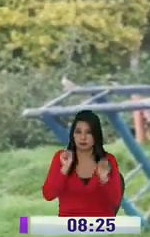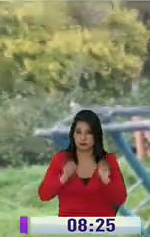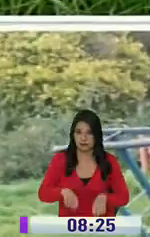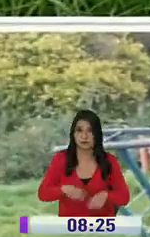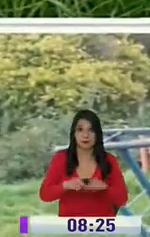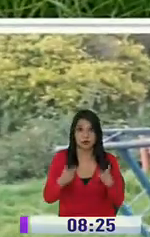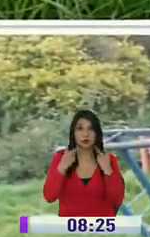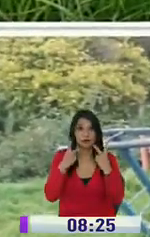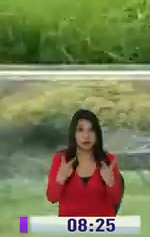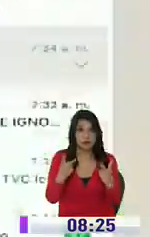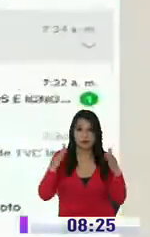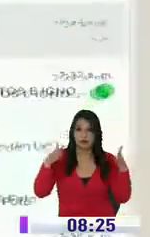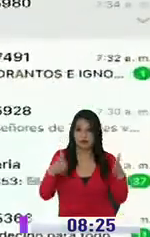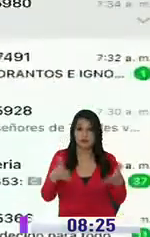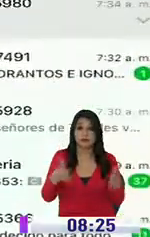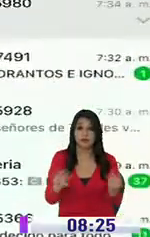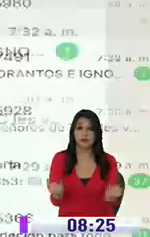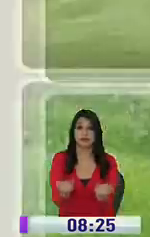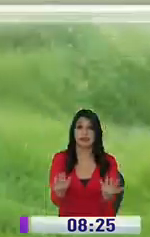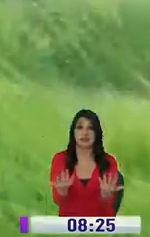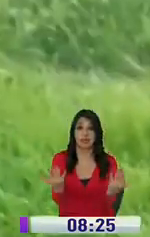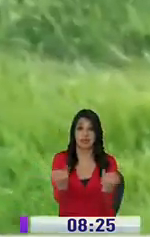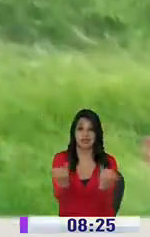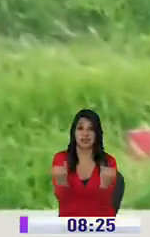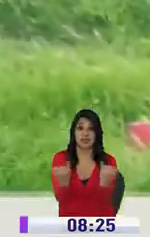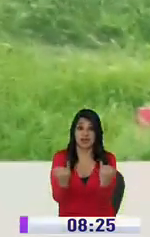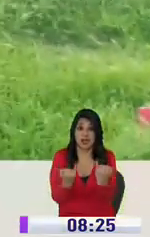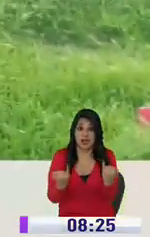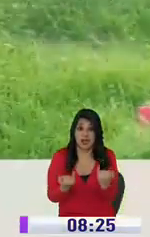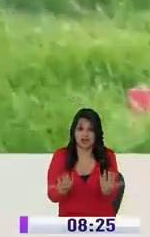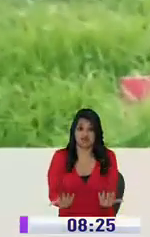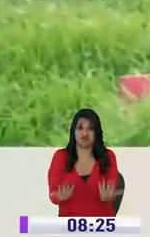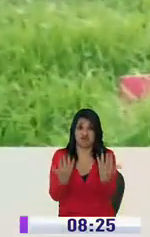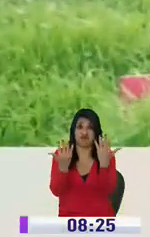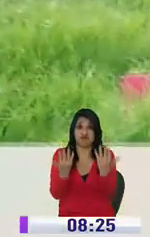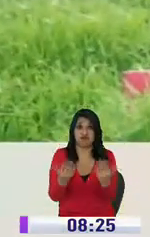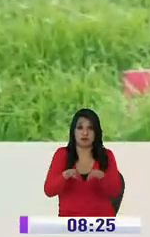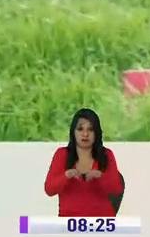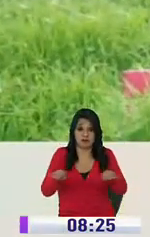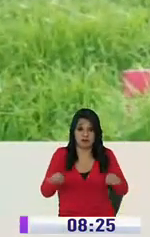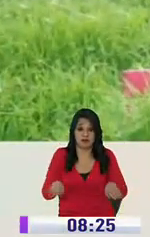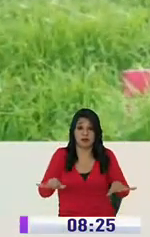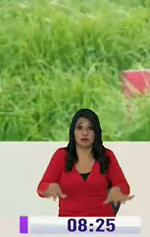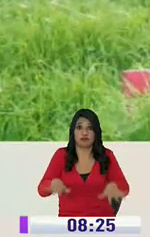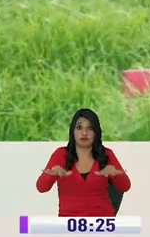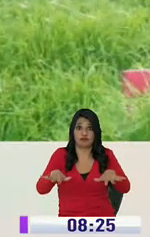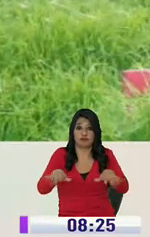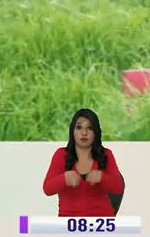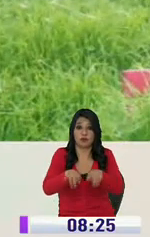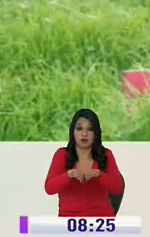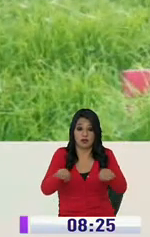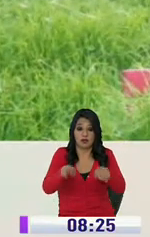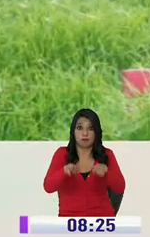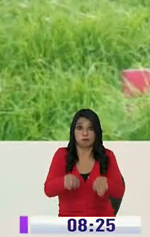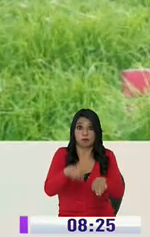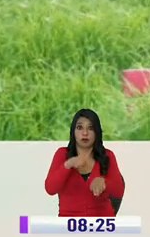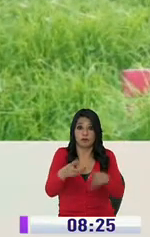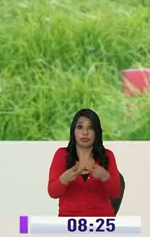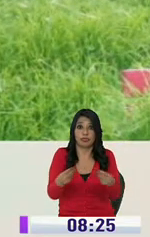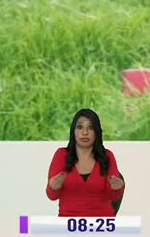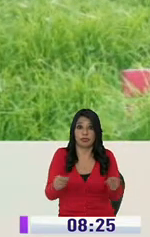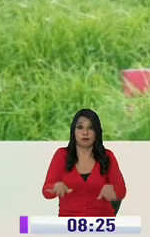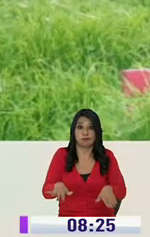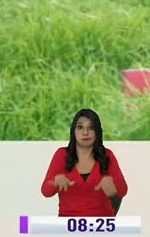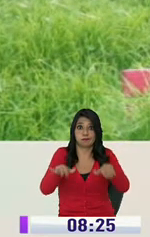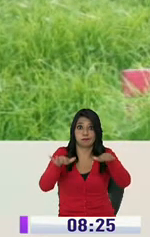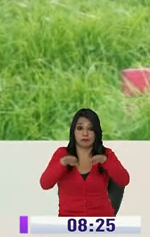que hay una despreocupación. O sea, vea, aquí la banca. Esto parece una serie de televisión cuando el hombre ha desaparecido. La